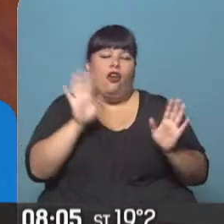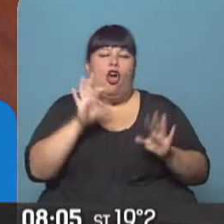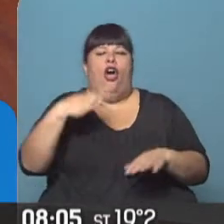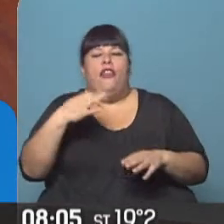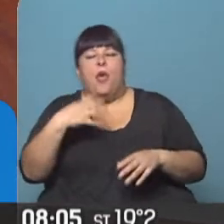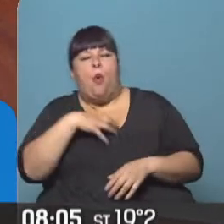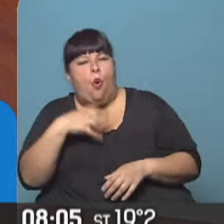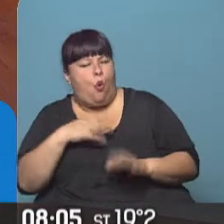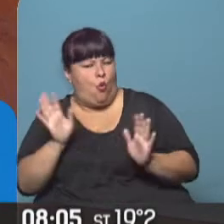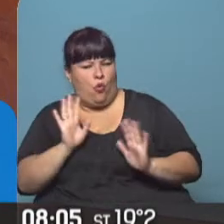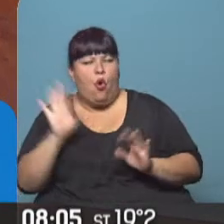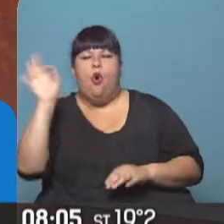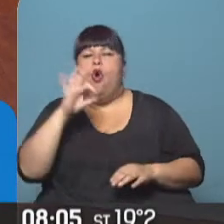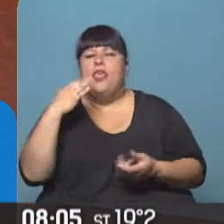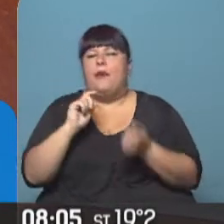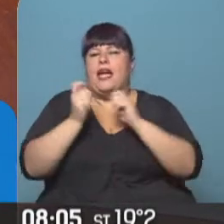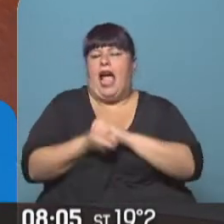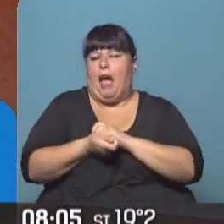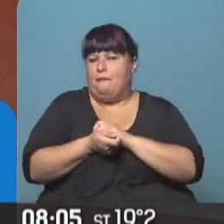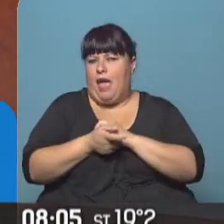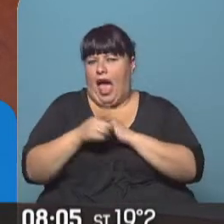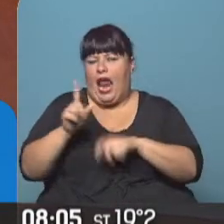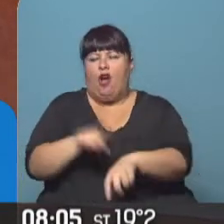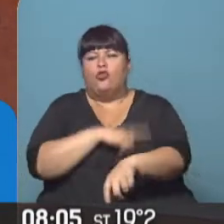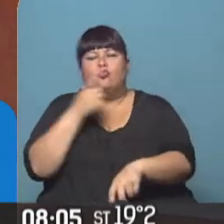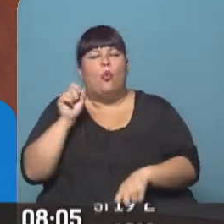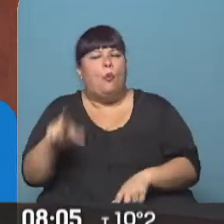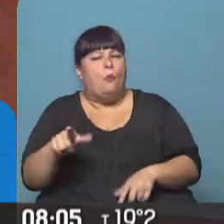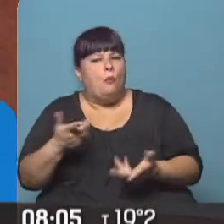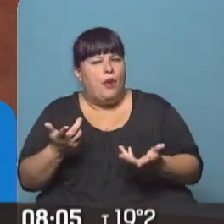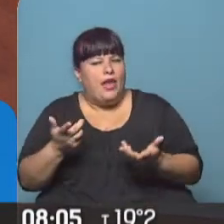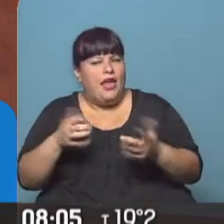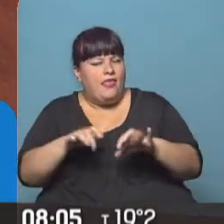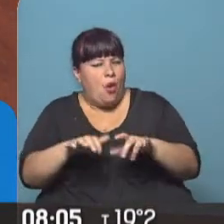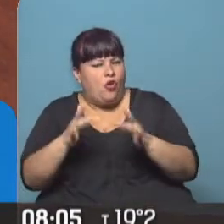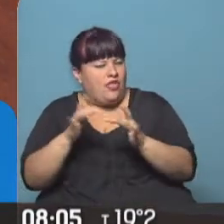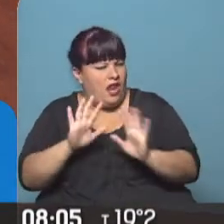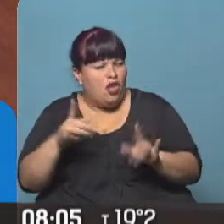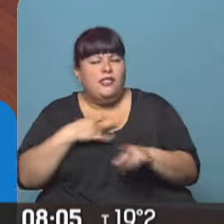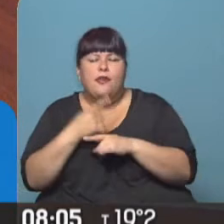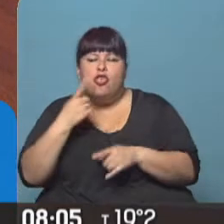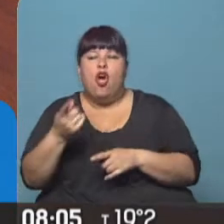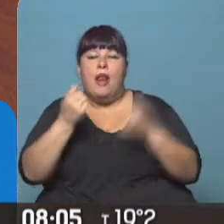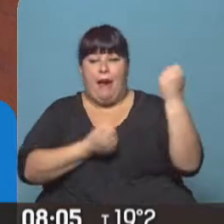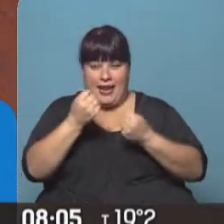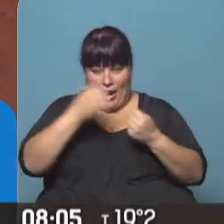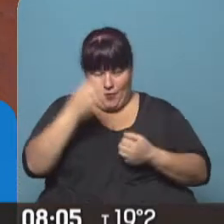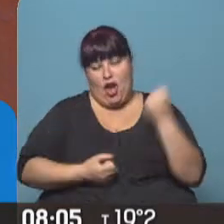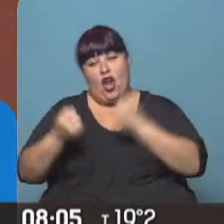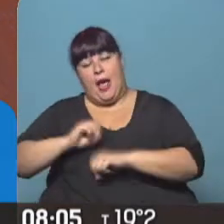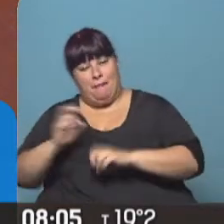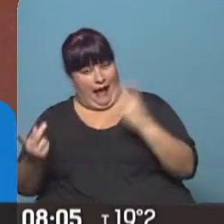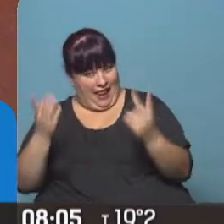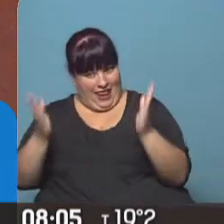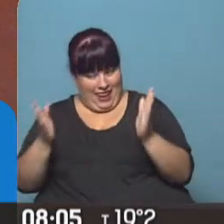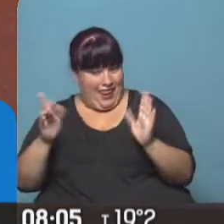tiene que hacer un curso, claro, o que tiene que modificar radicalmente sus hábitos de uso de internet. Yo siempre digo, entre el conductor que maneja bien y el conductor que maneja